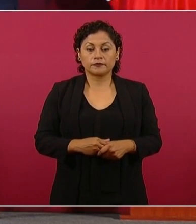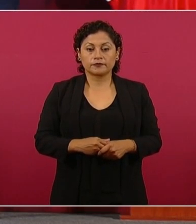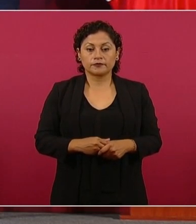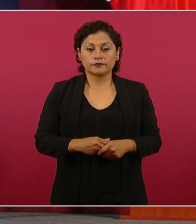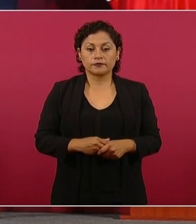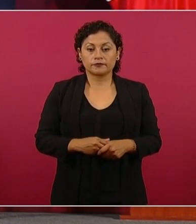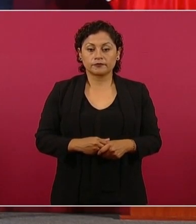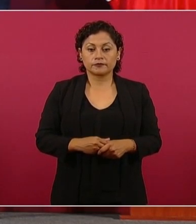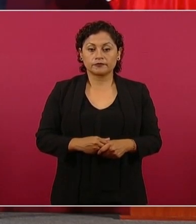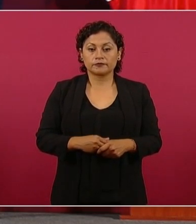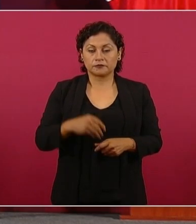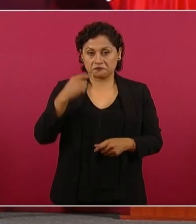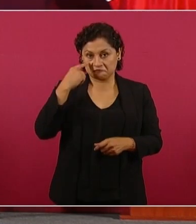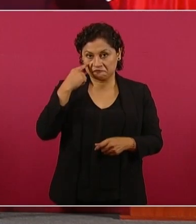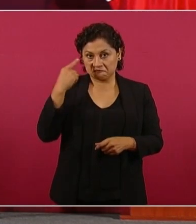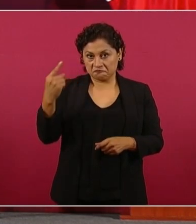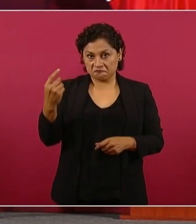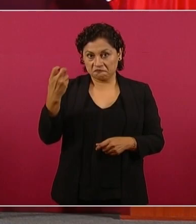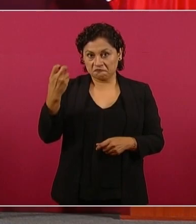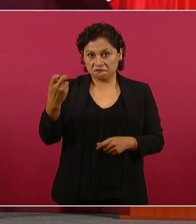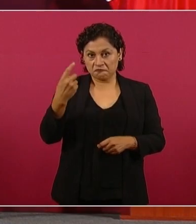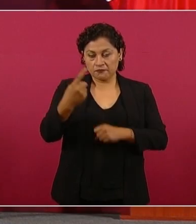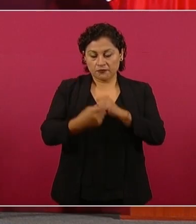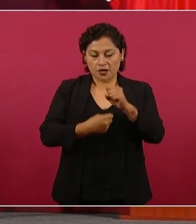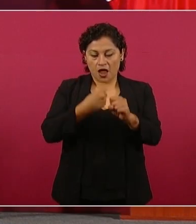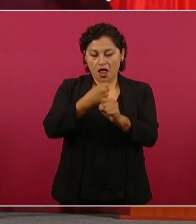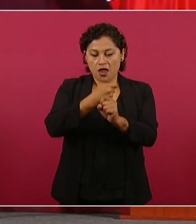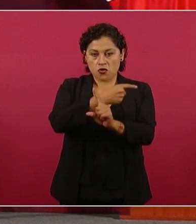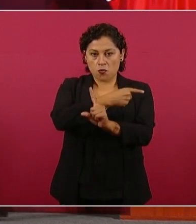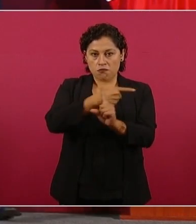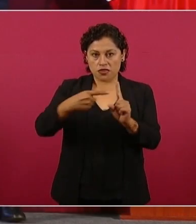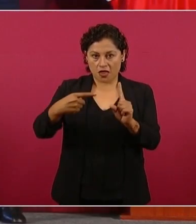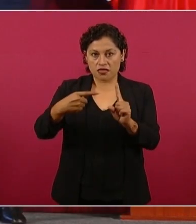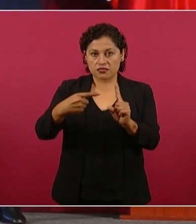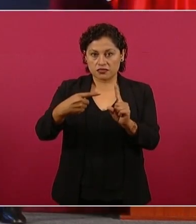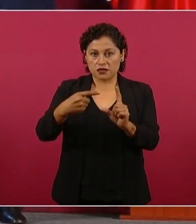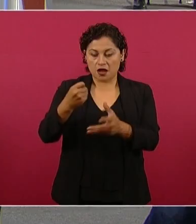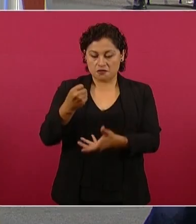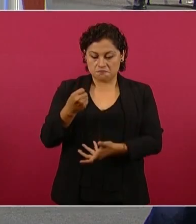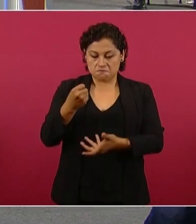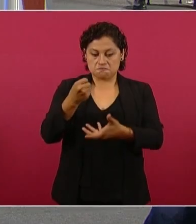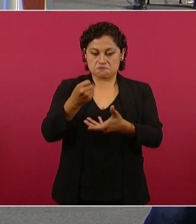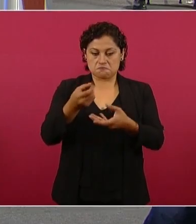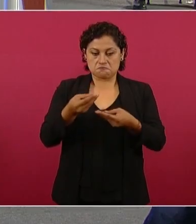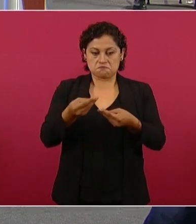A mitad del año, casi la mitad del presupuesto de ejercicio.